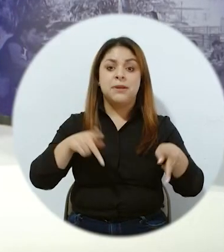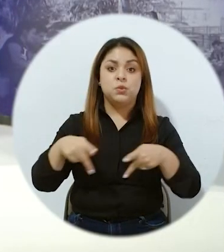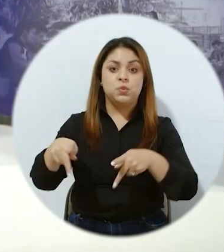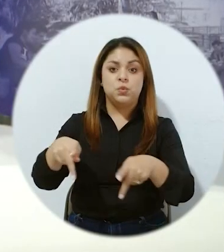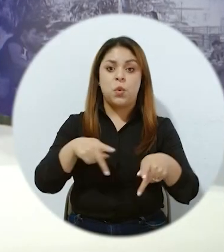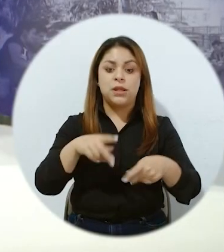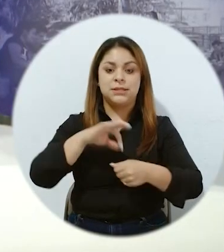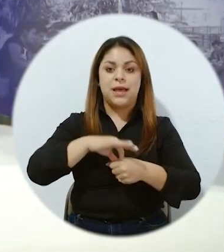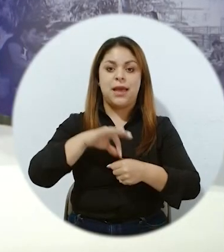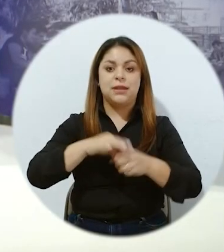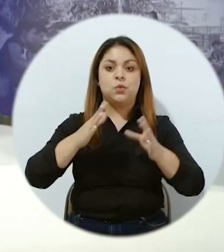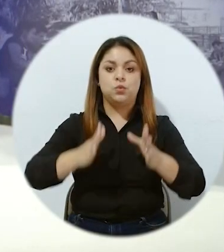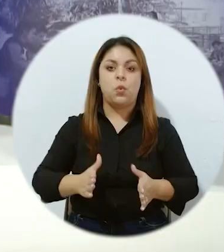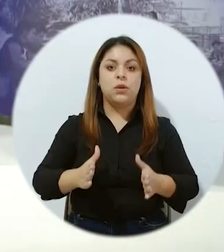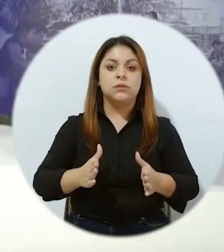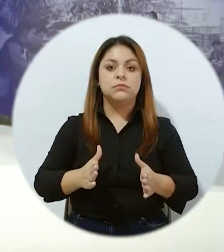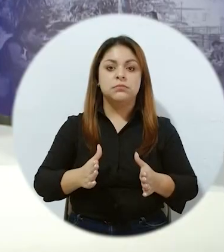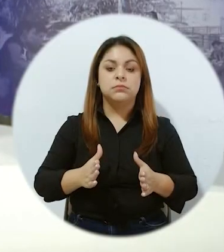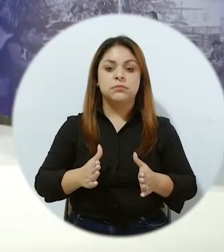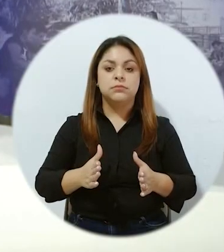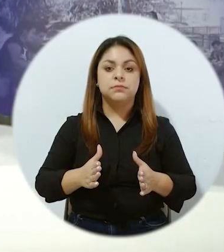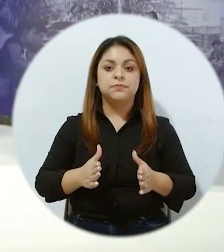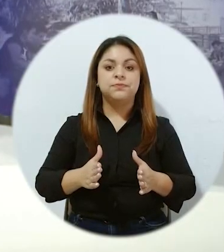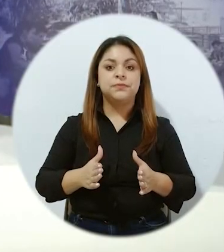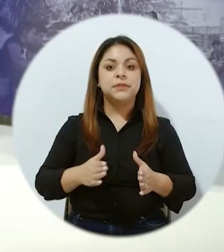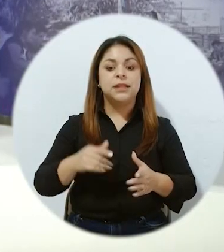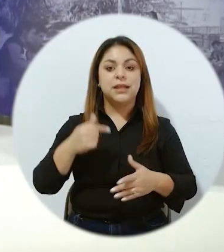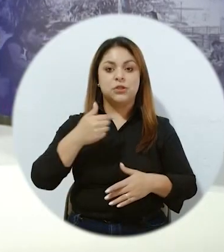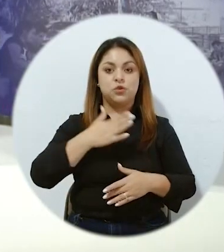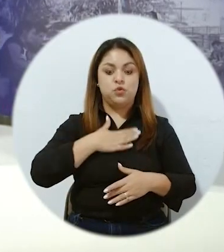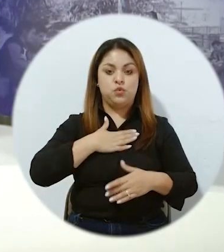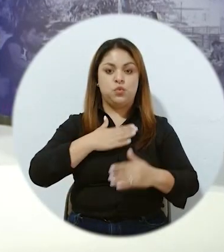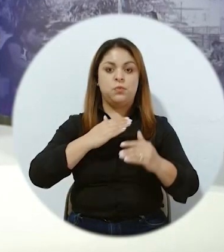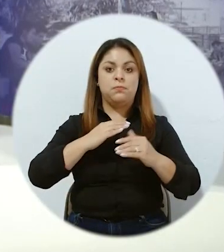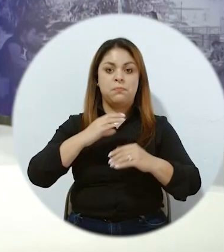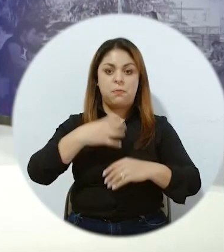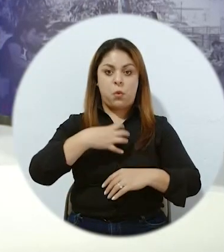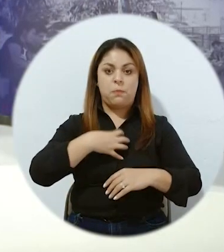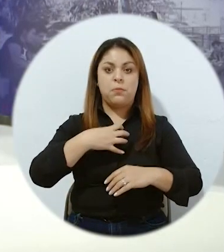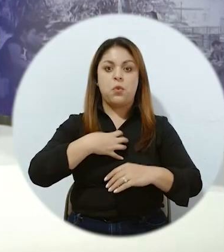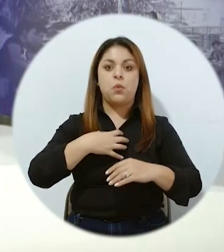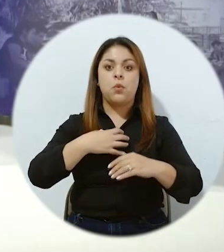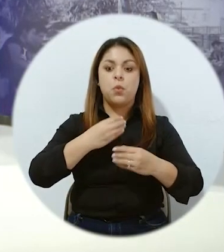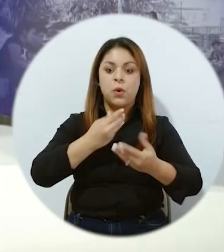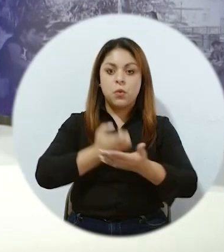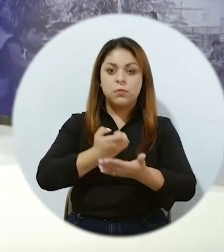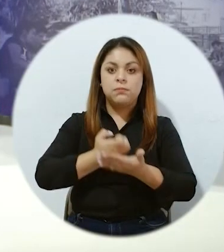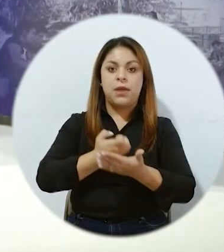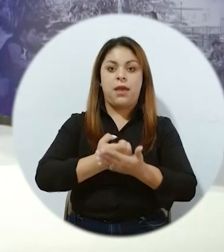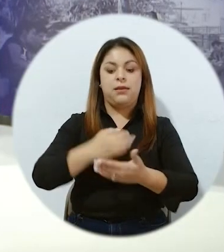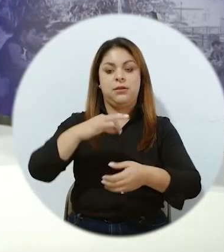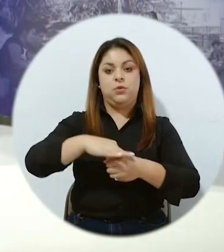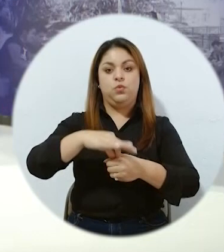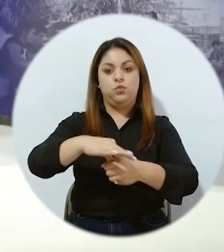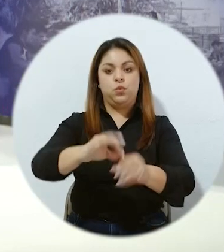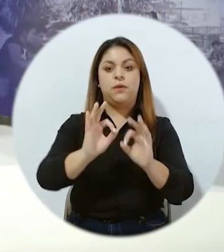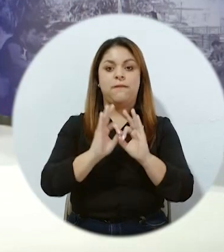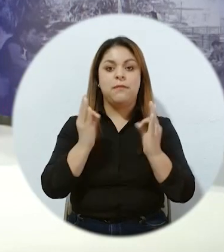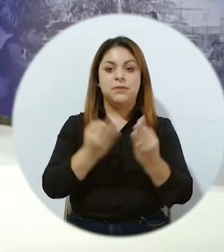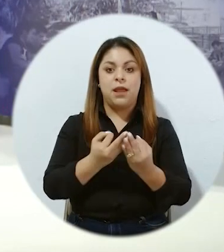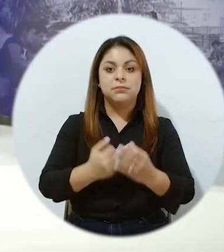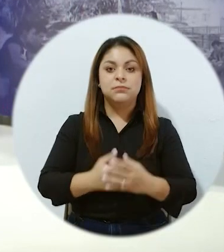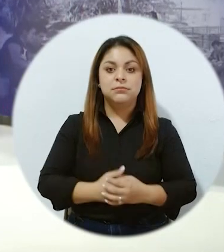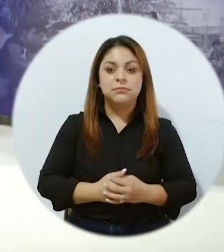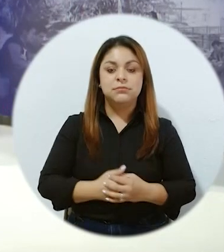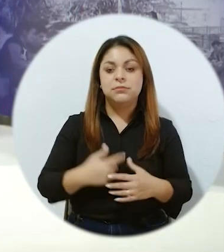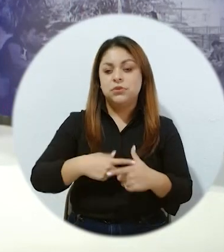las personas agricultoras basan sus sistemitas en agricultura familiar. Entonces,